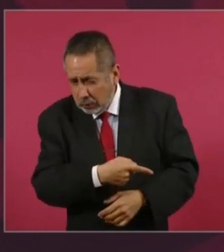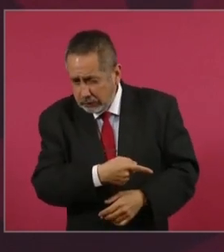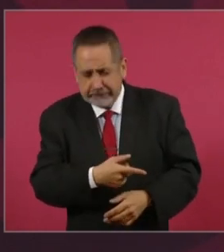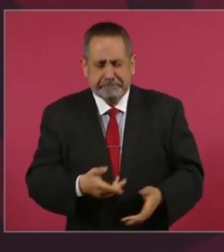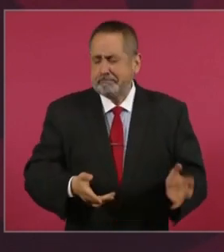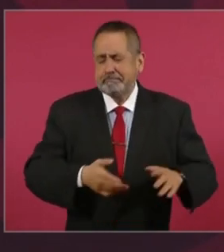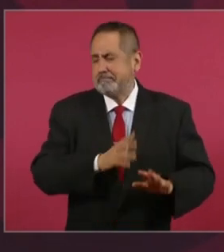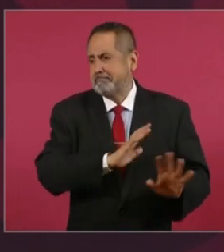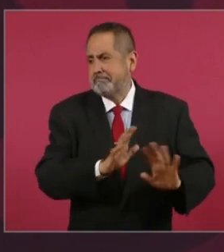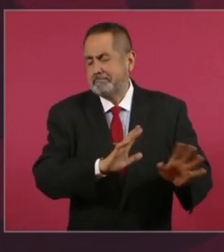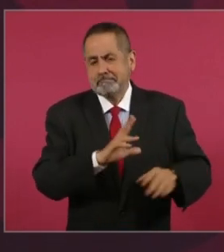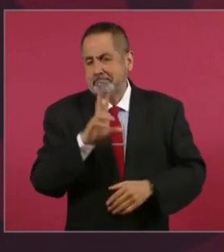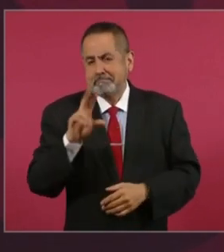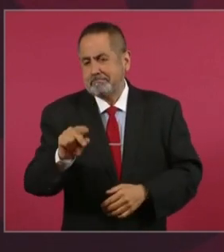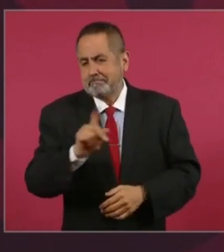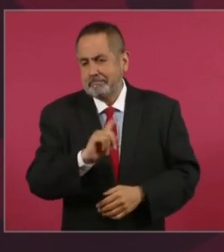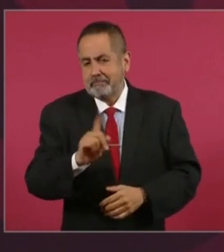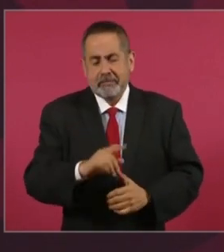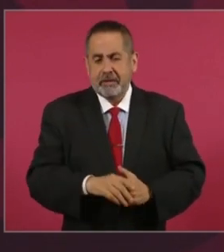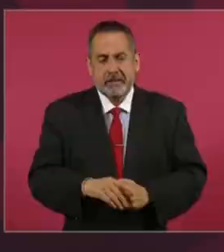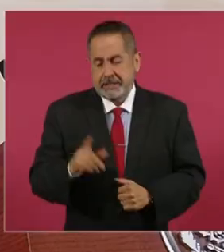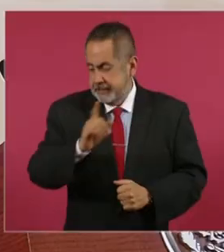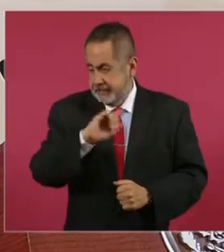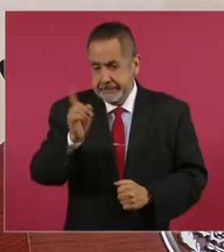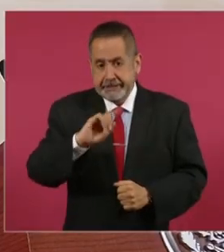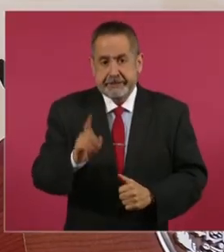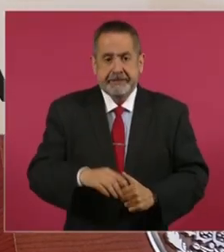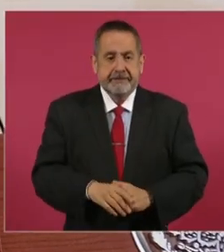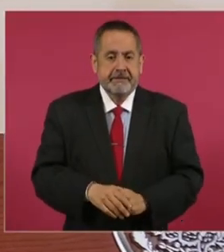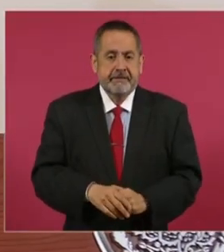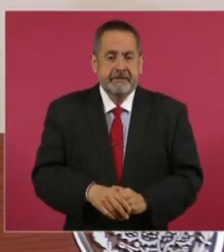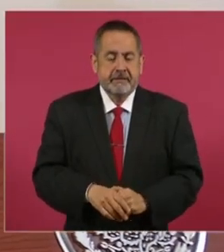No, no, no, no, no.